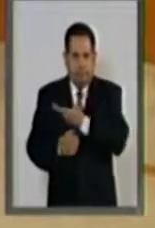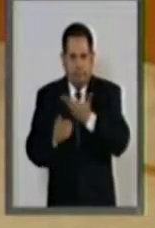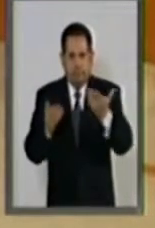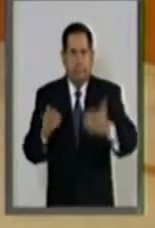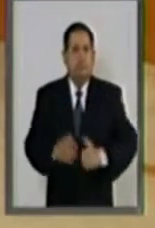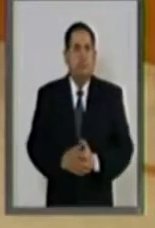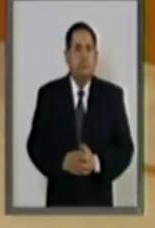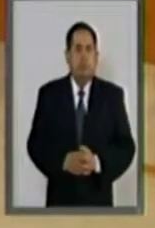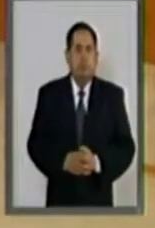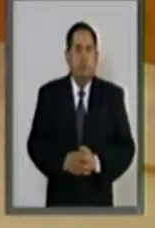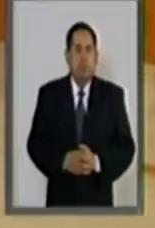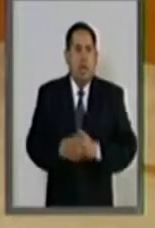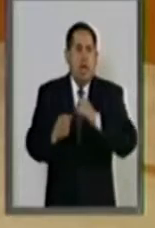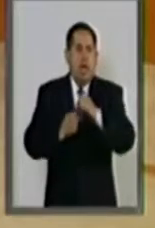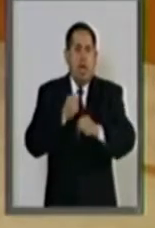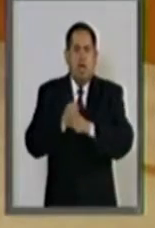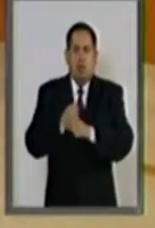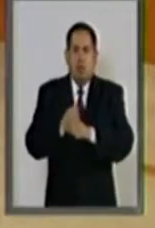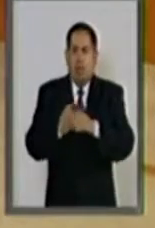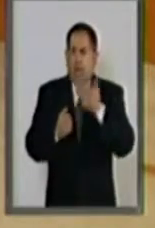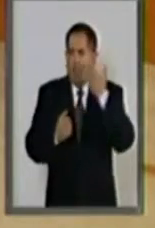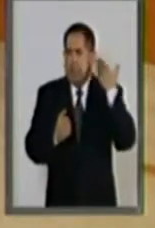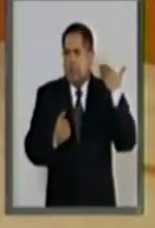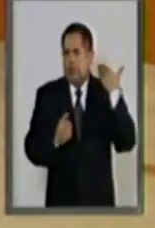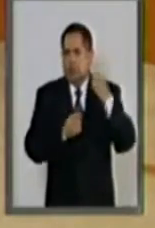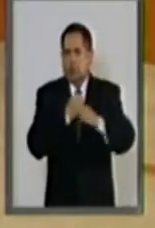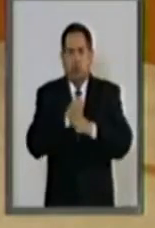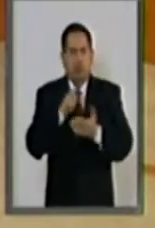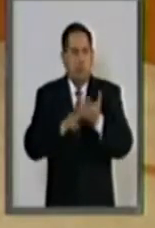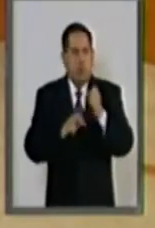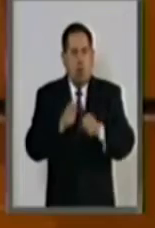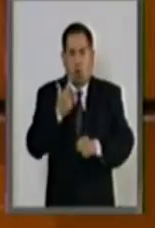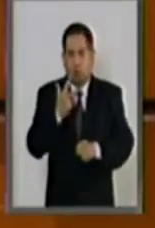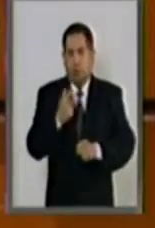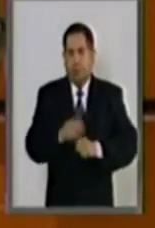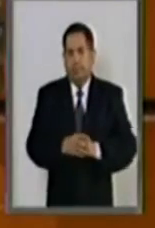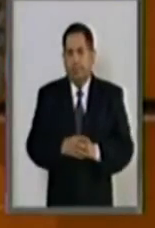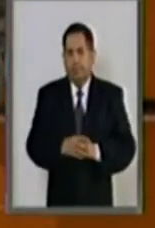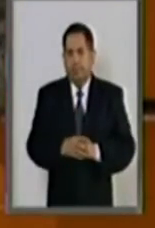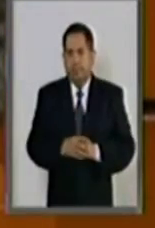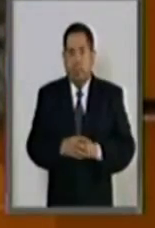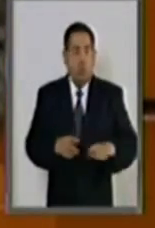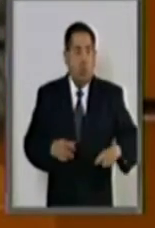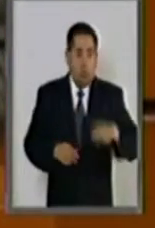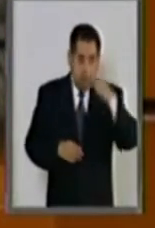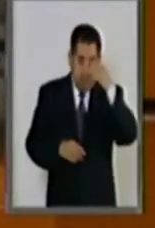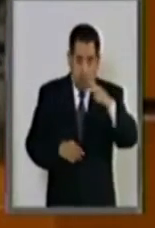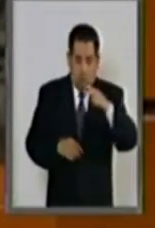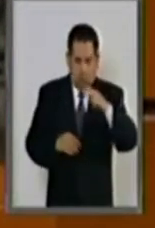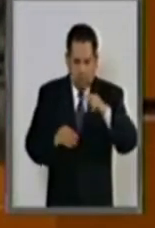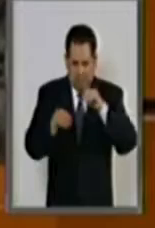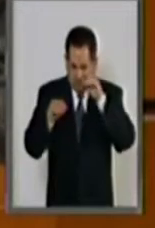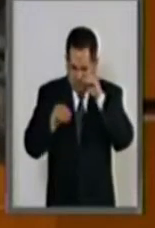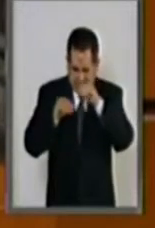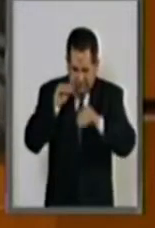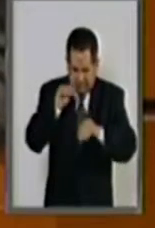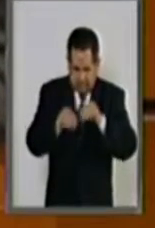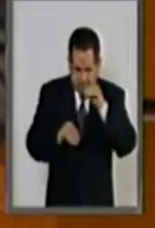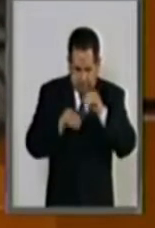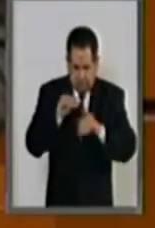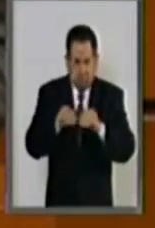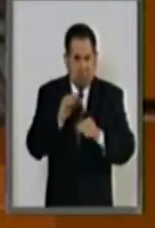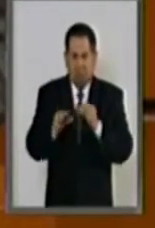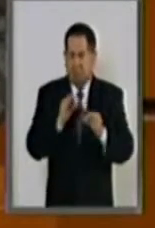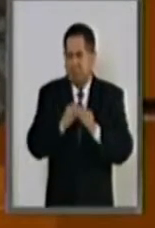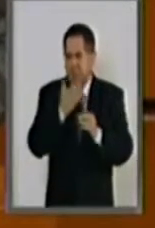en el 2008 el Estado mexicano puso en marcha uno de los proyectos más